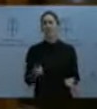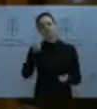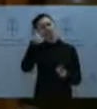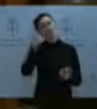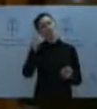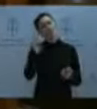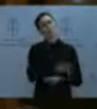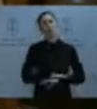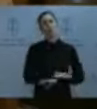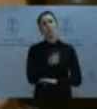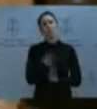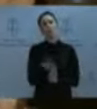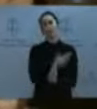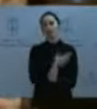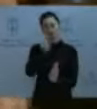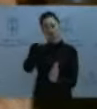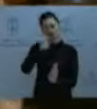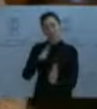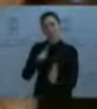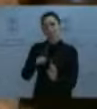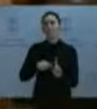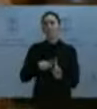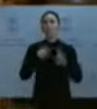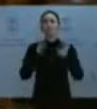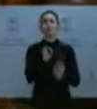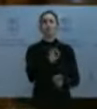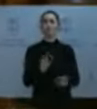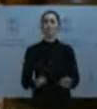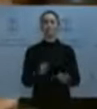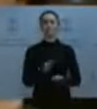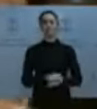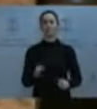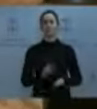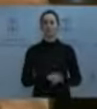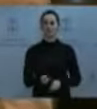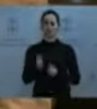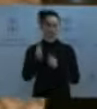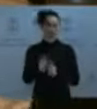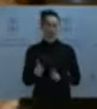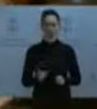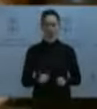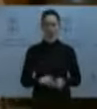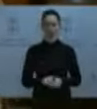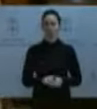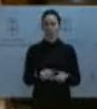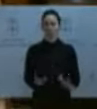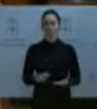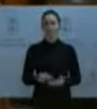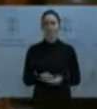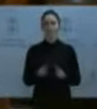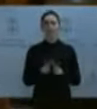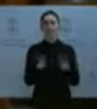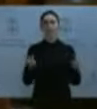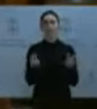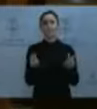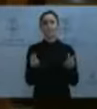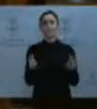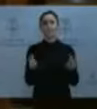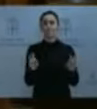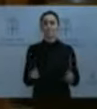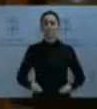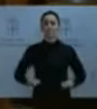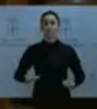cupo antes de que se inicie la campaña de pesca correspondiente. Y por último, la cuestión de la parada biológica en aguas del Cantábrico. Recientemente